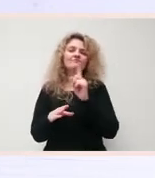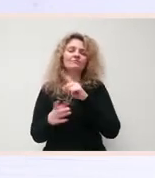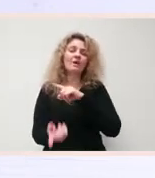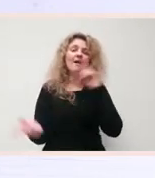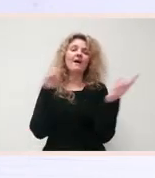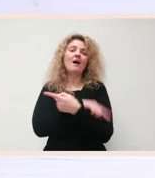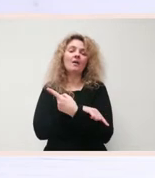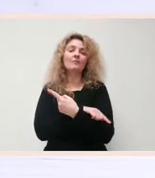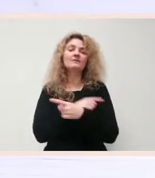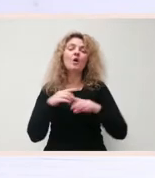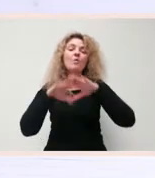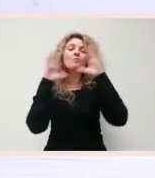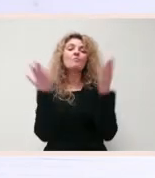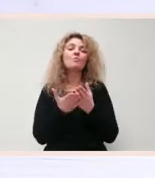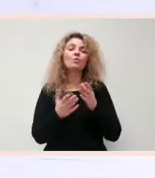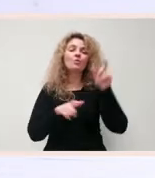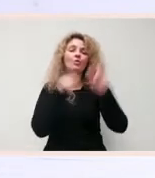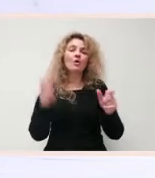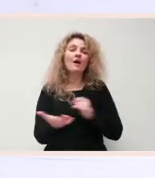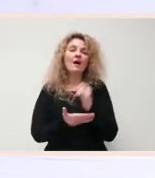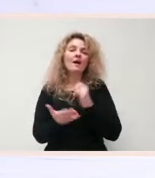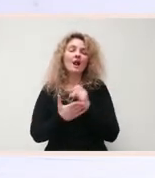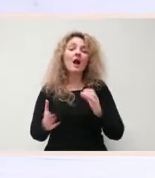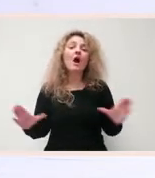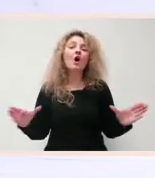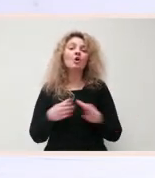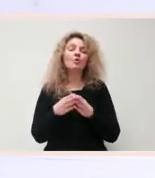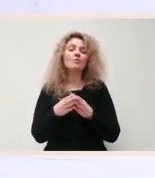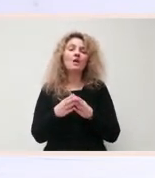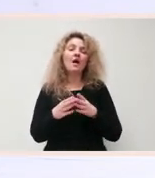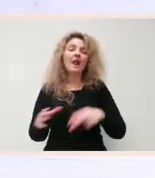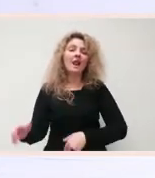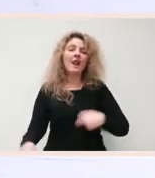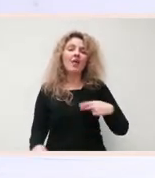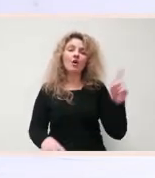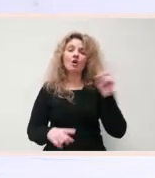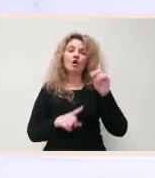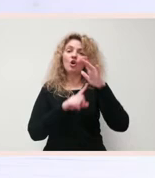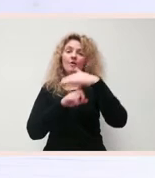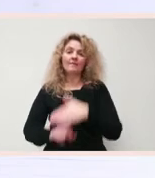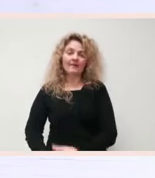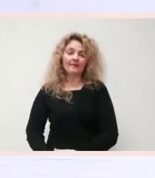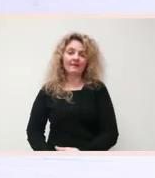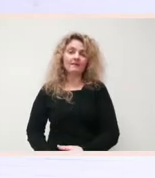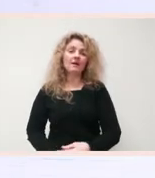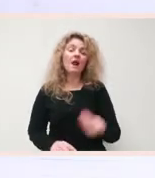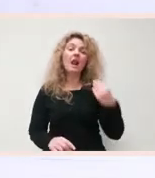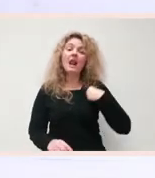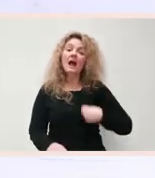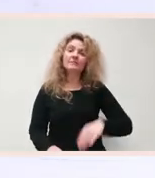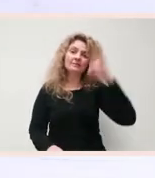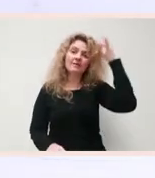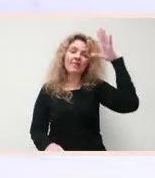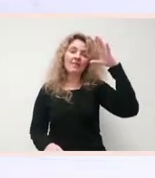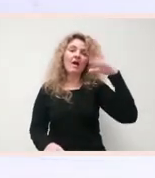para converter o mundo campesiño de Galicia no que sería a comunidade nacional non degradada. Por outra